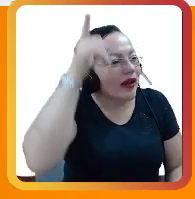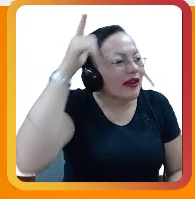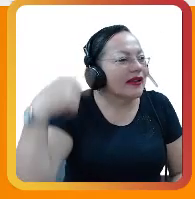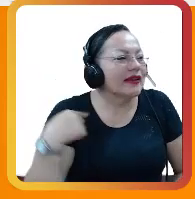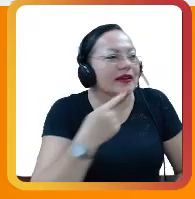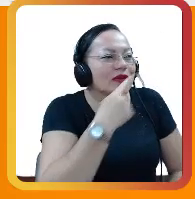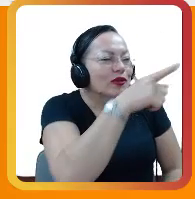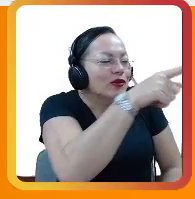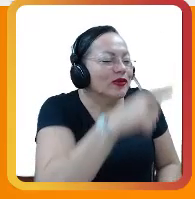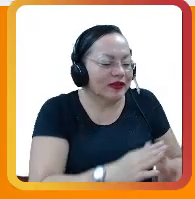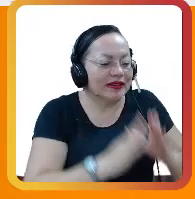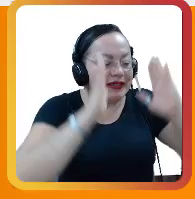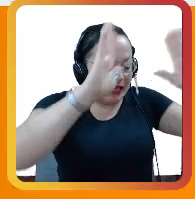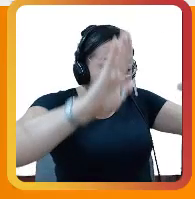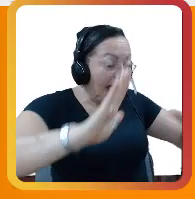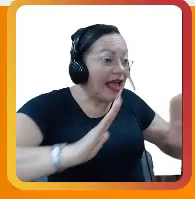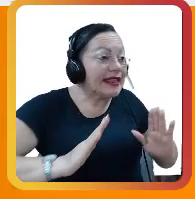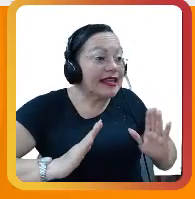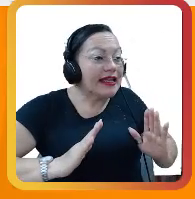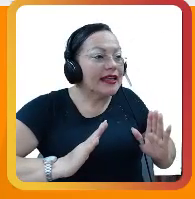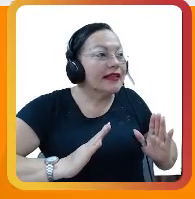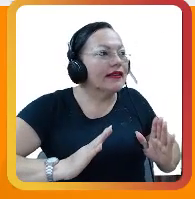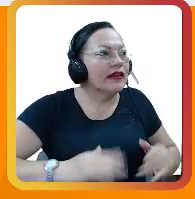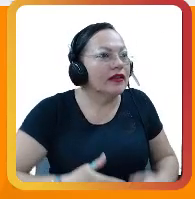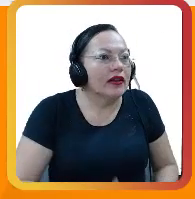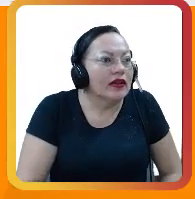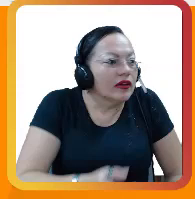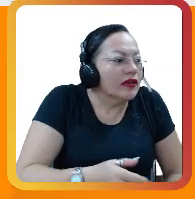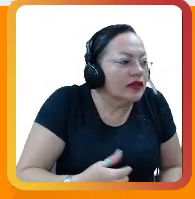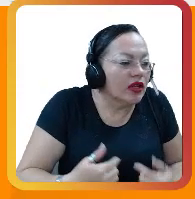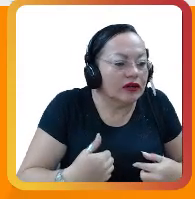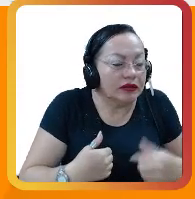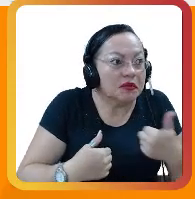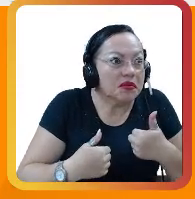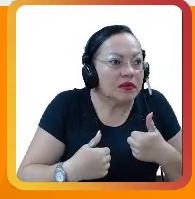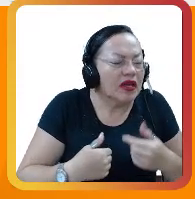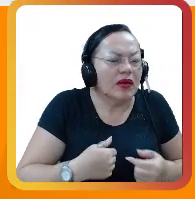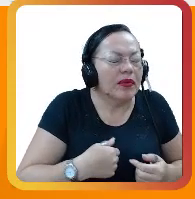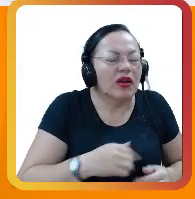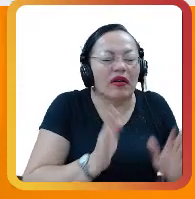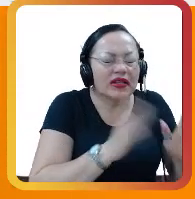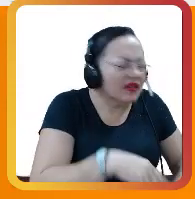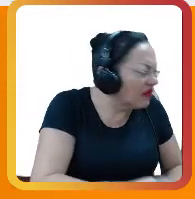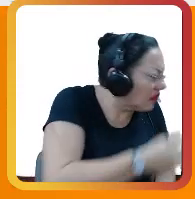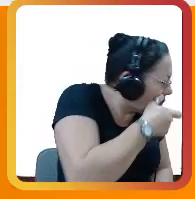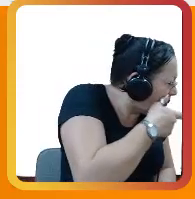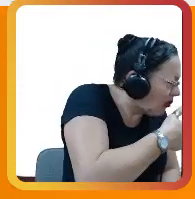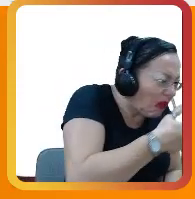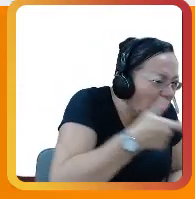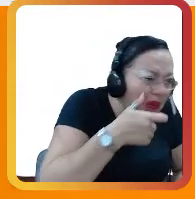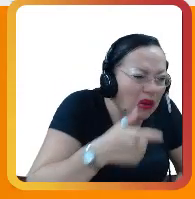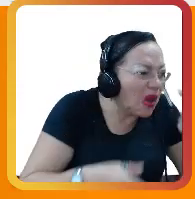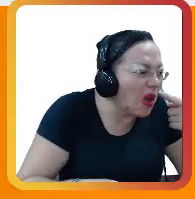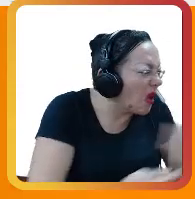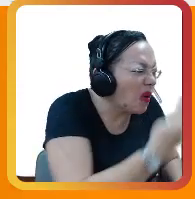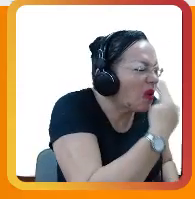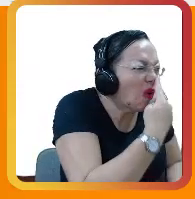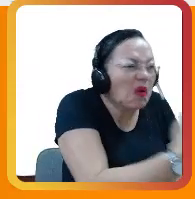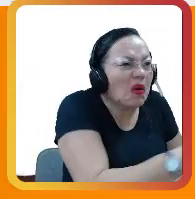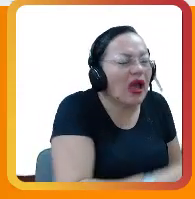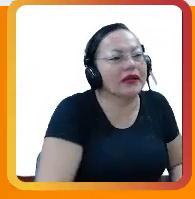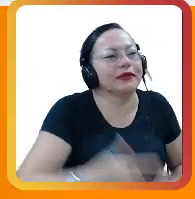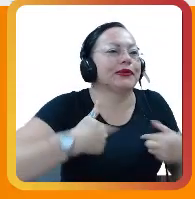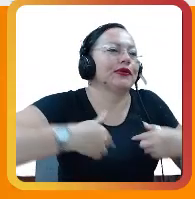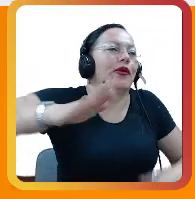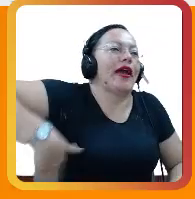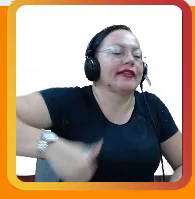te concentras a ver qué está haciendo el otro, pues lo más seguro es que te retrasas en tu tarea y en tu avance por